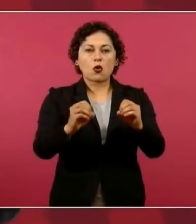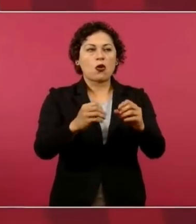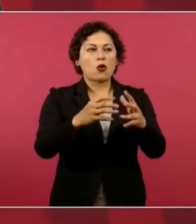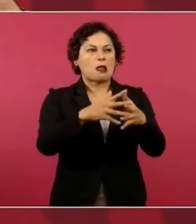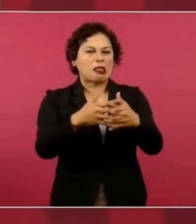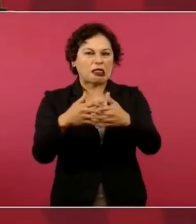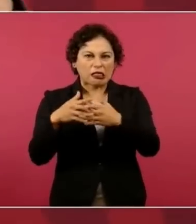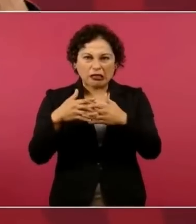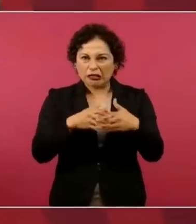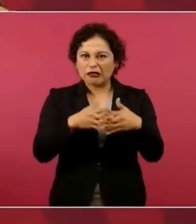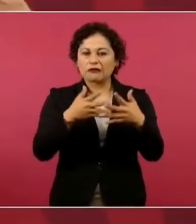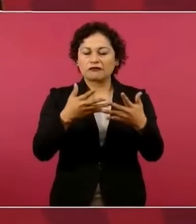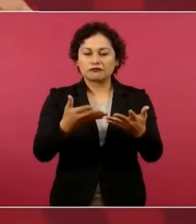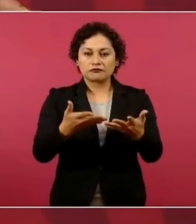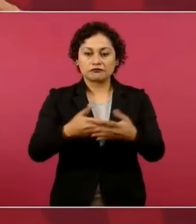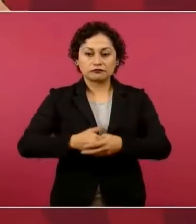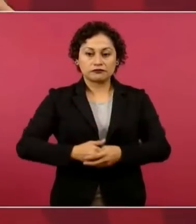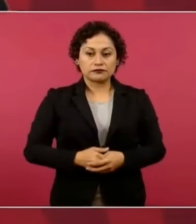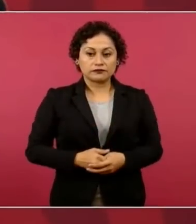Se utiliza